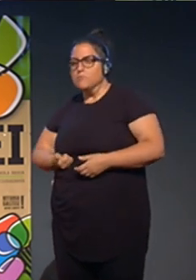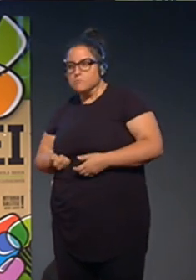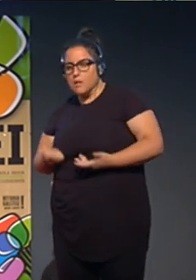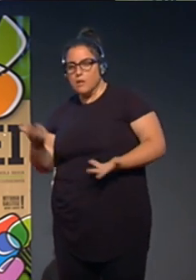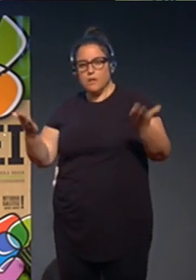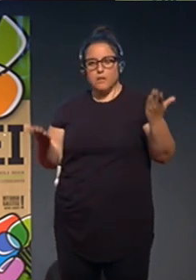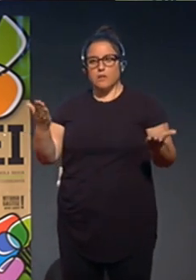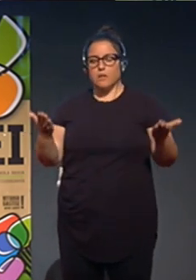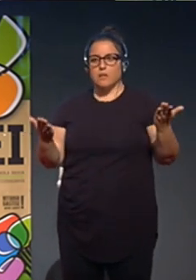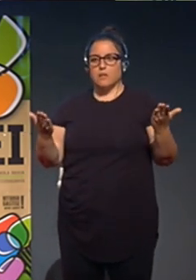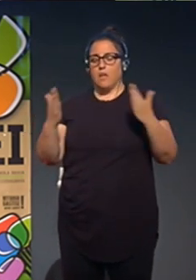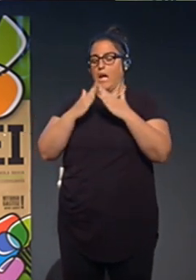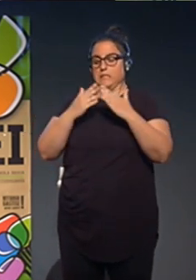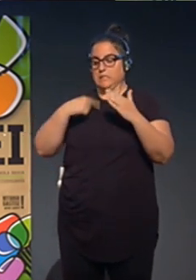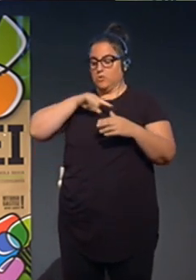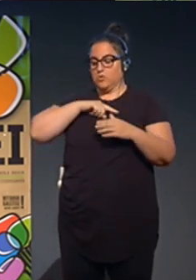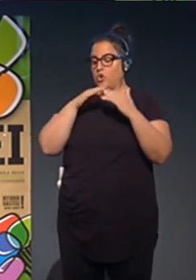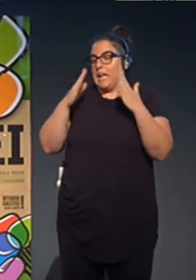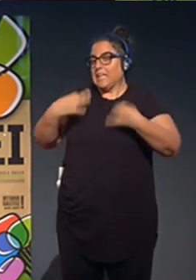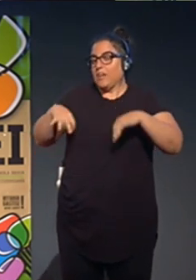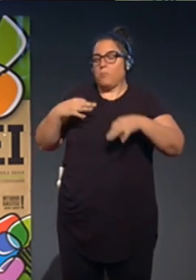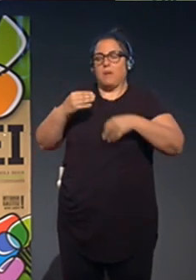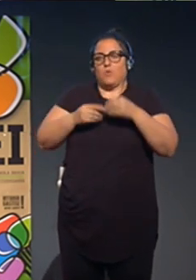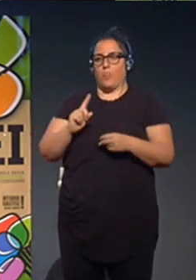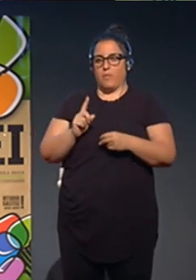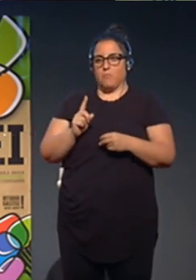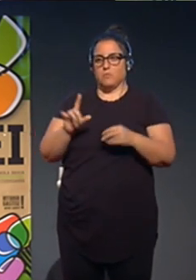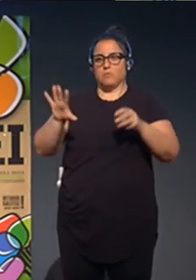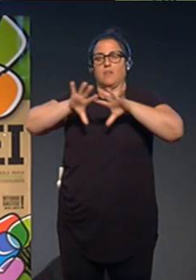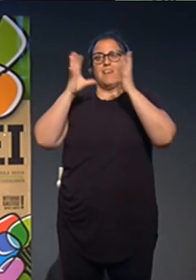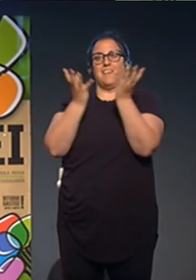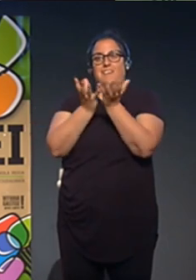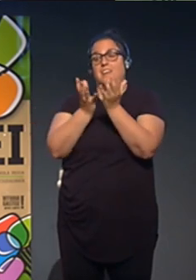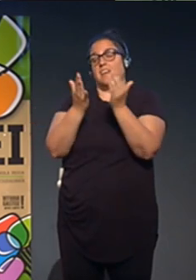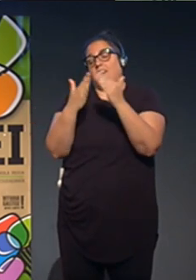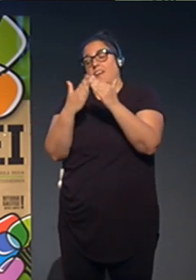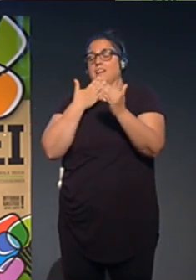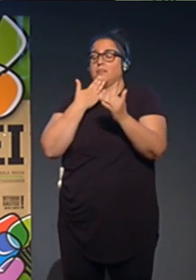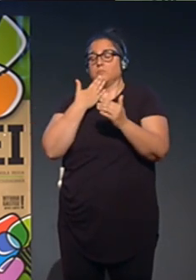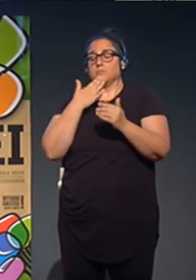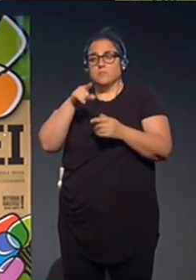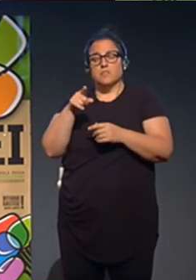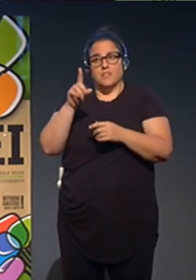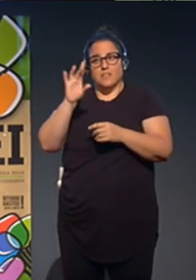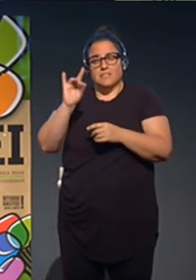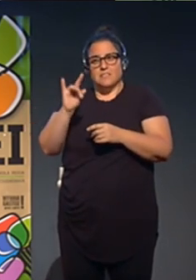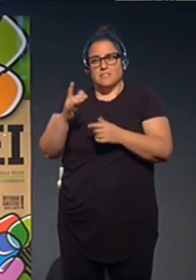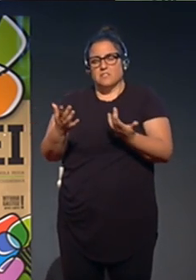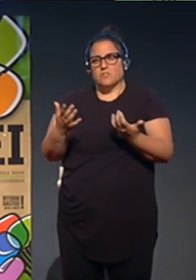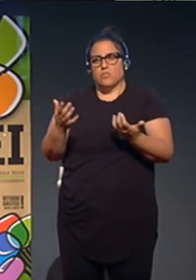está ocurriendo y la pregunta última es Pero quién se está llenando los bolsillos Y por qué los estados los estados ant has puesto